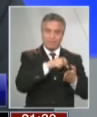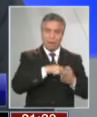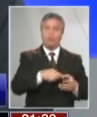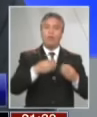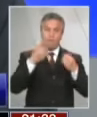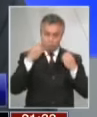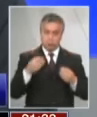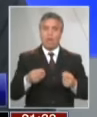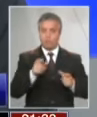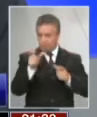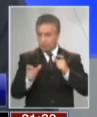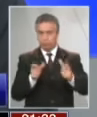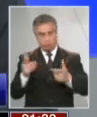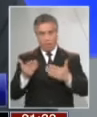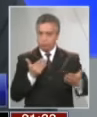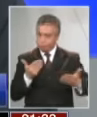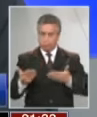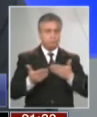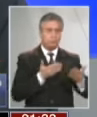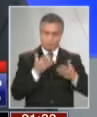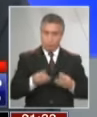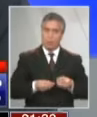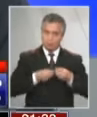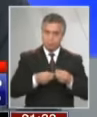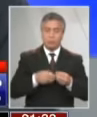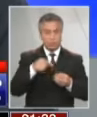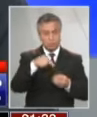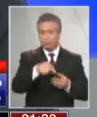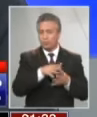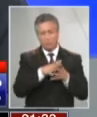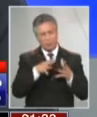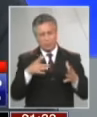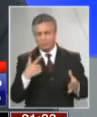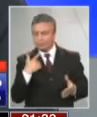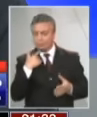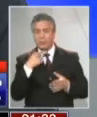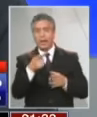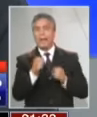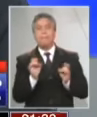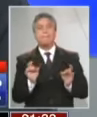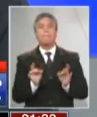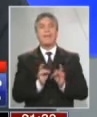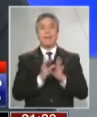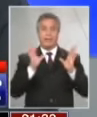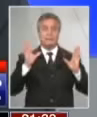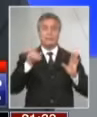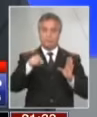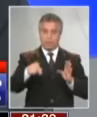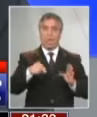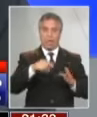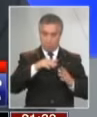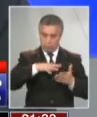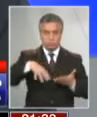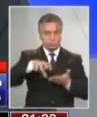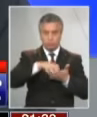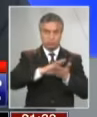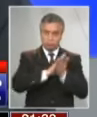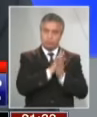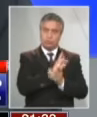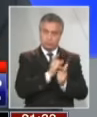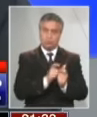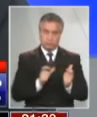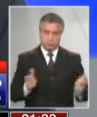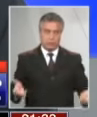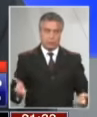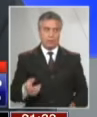bueno que estemos con la gente, que aportemos. Creo que este fue un momento muy dramático, esto ha sido una emergencia que para la región, una catástrofe grande para todo el país. ¿Diputado? Y